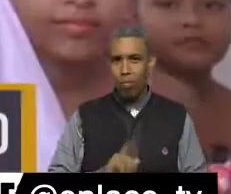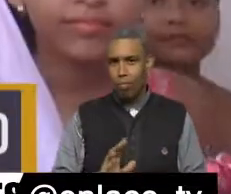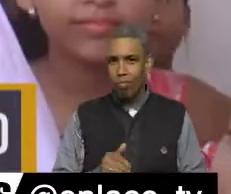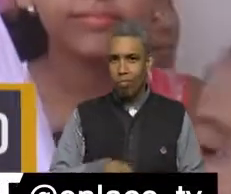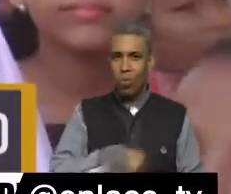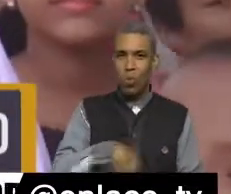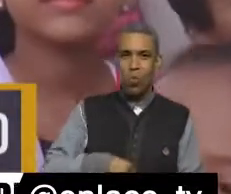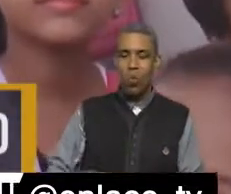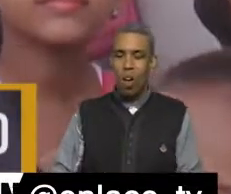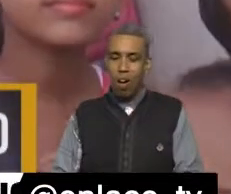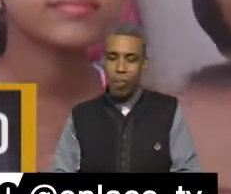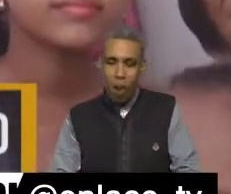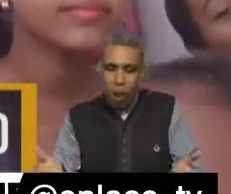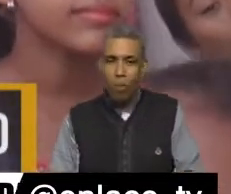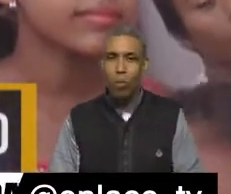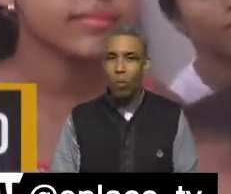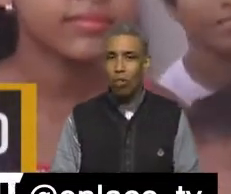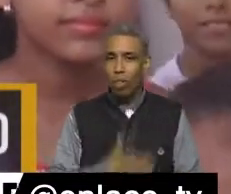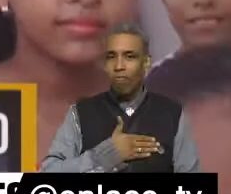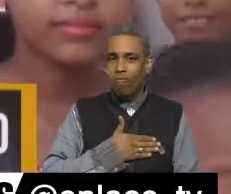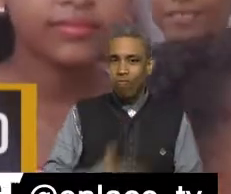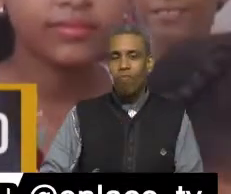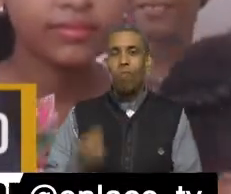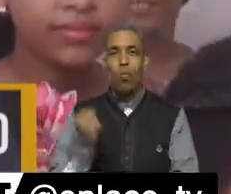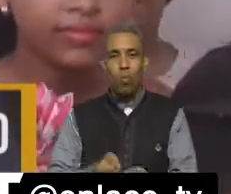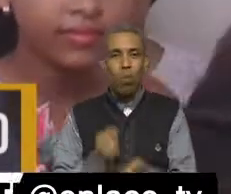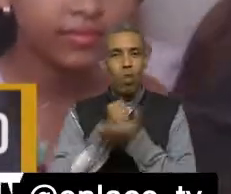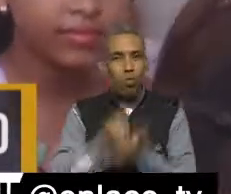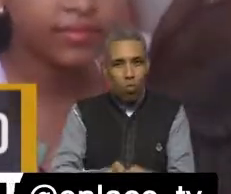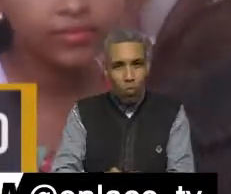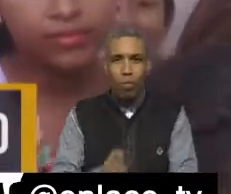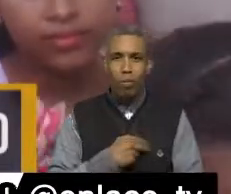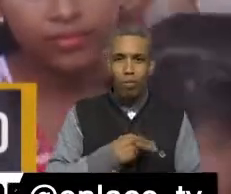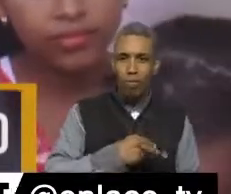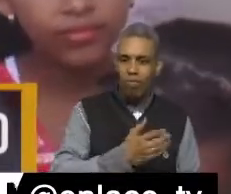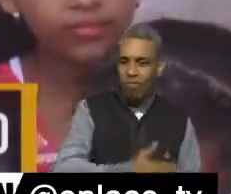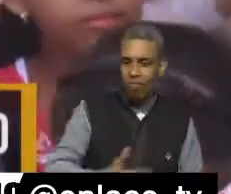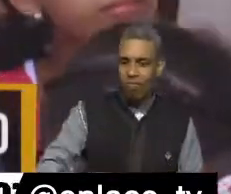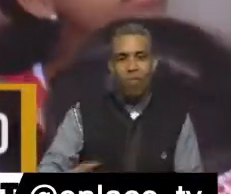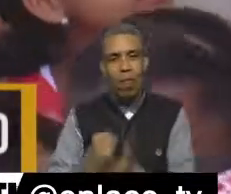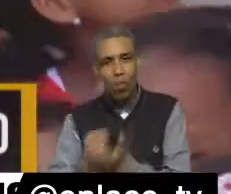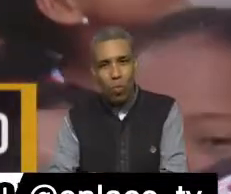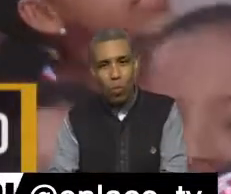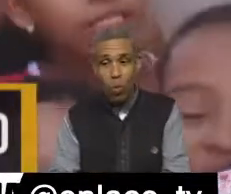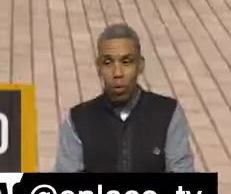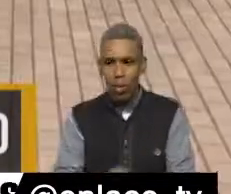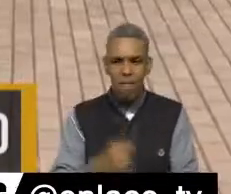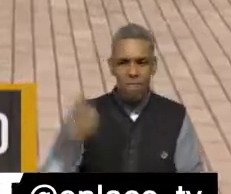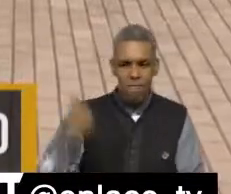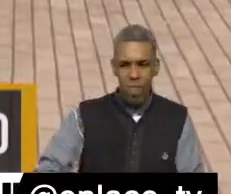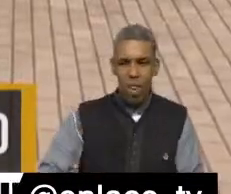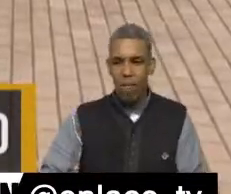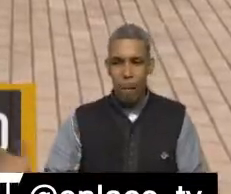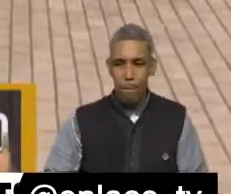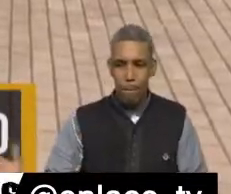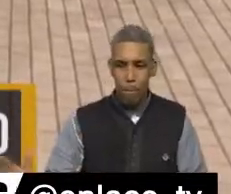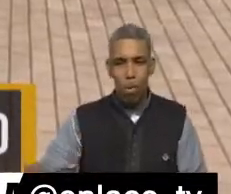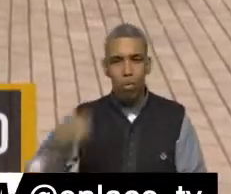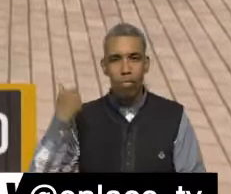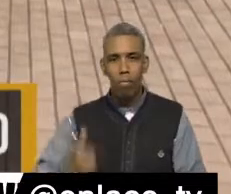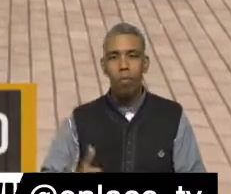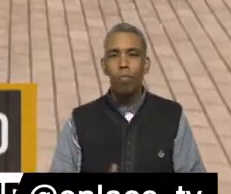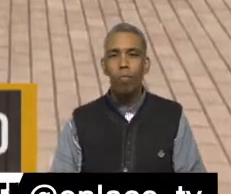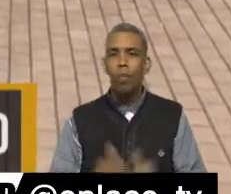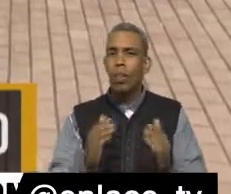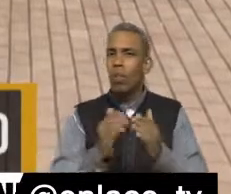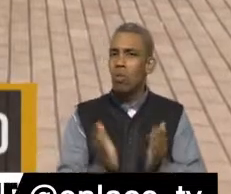diario. Ese es el trabajo de nosotros los docentes, motivar a nuestros estudiantes y sobre todo resaltar sus capacidades. Para el megacolegio esta fecha ha sido